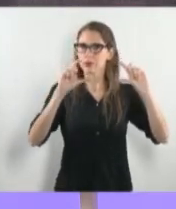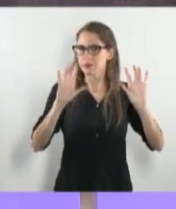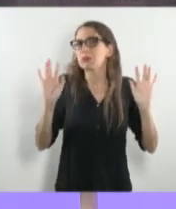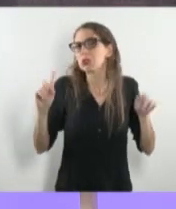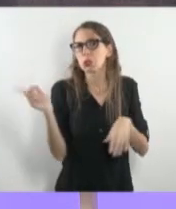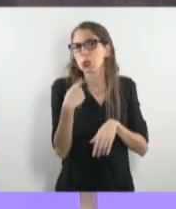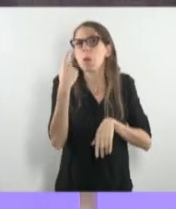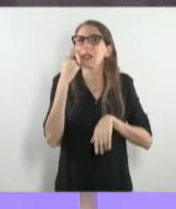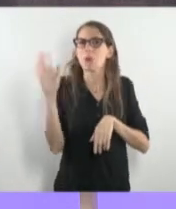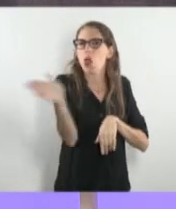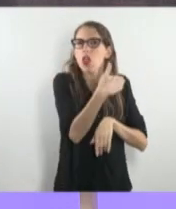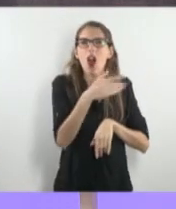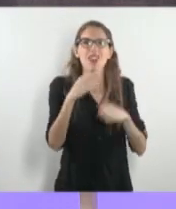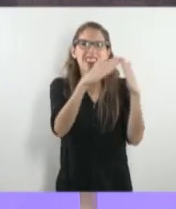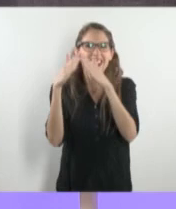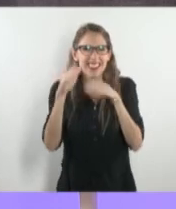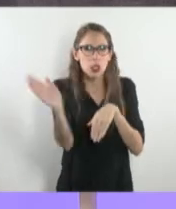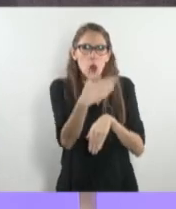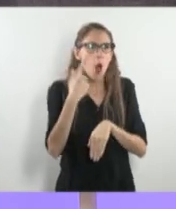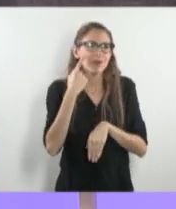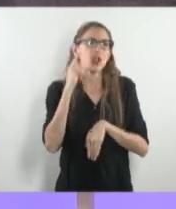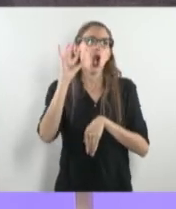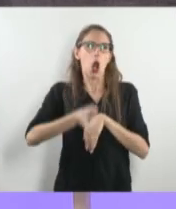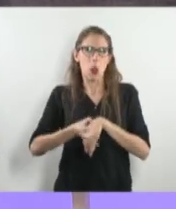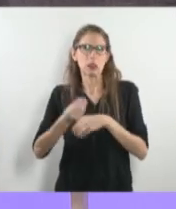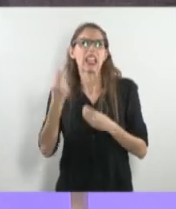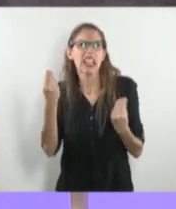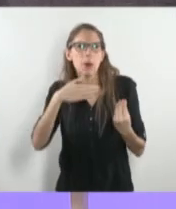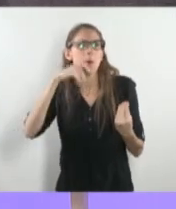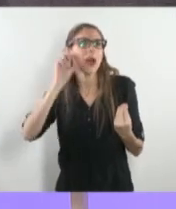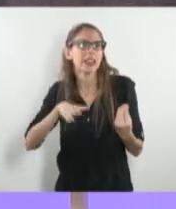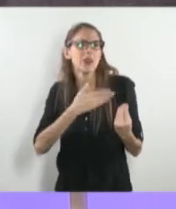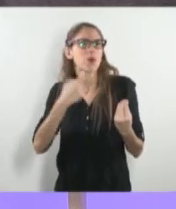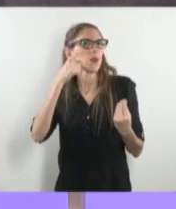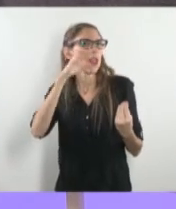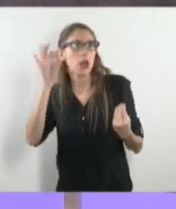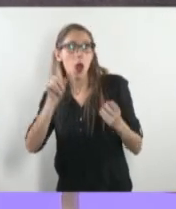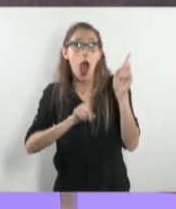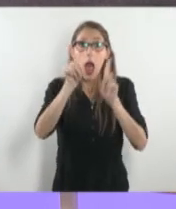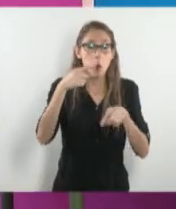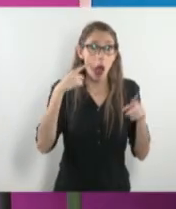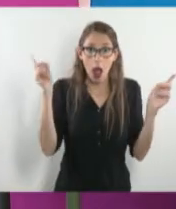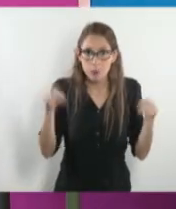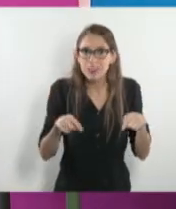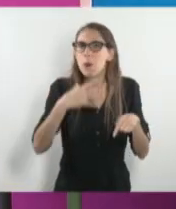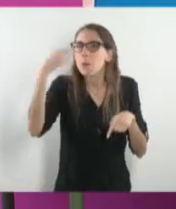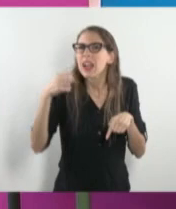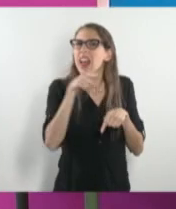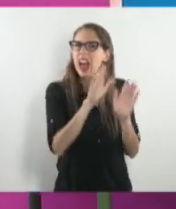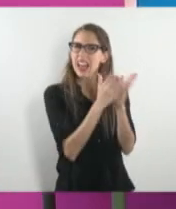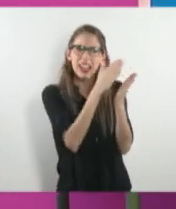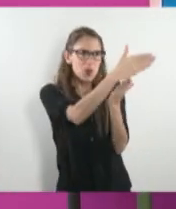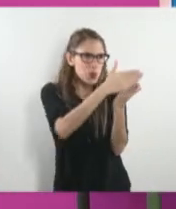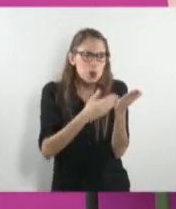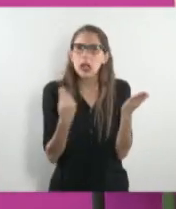mundo conoce el Martín Fierro, pero para el que no, el uh-huh. Martín Fierro es un gran poema, un largo poema, ¿no? Es un poema